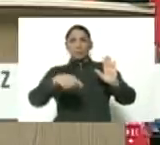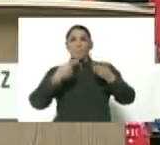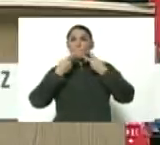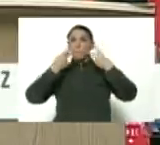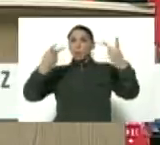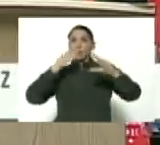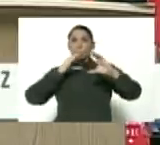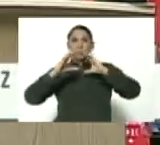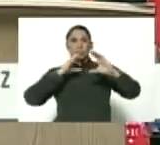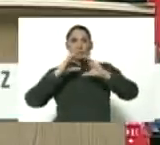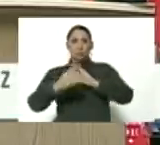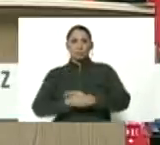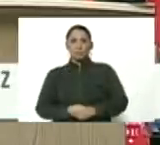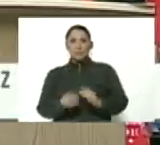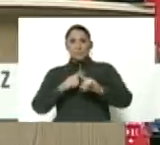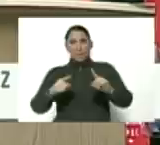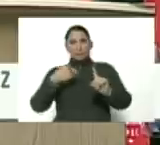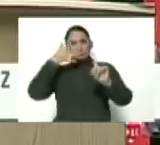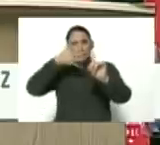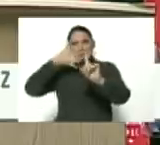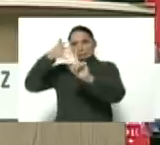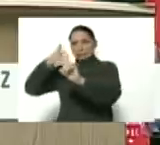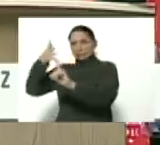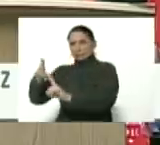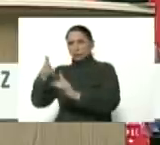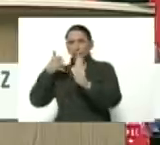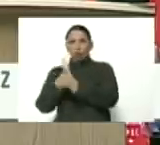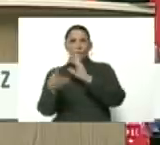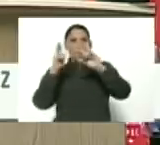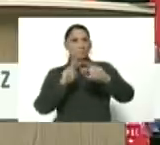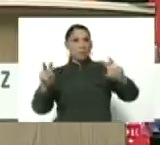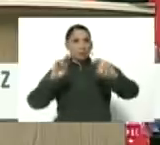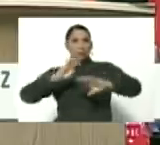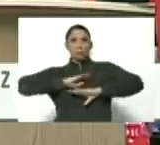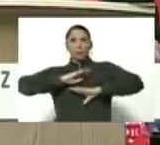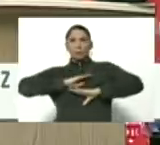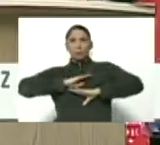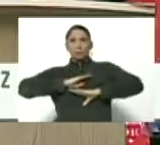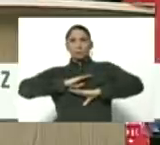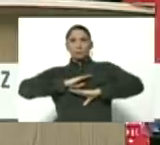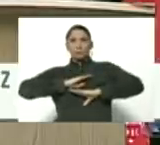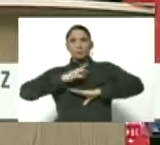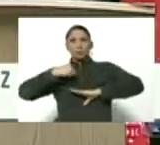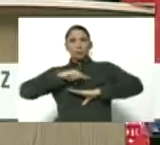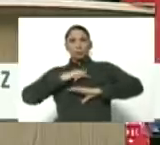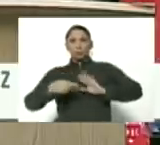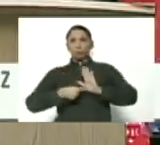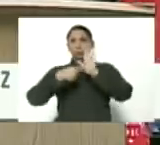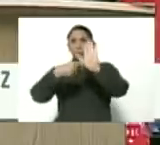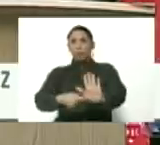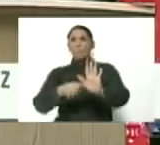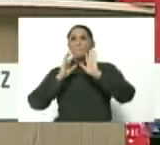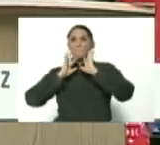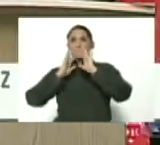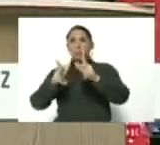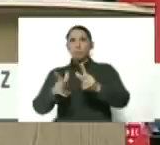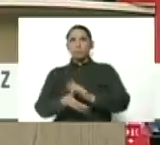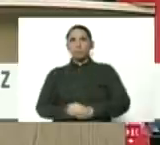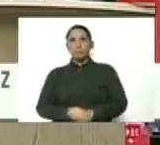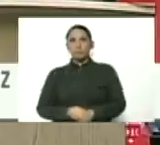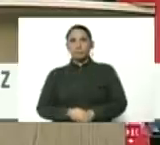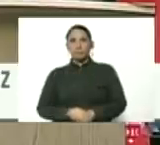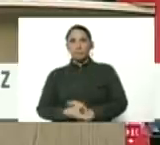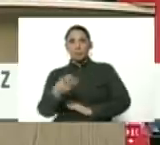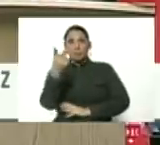de comunicación para que se orienten en sus investigaciones particulares, vamos a presentar el testimonio